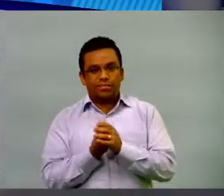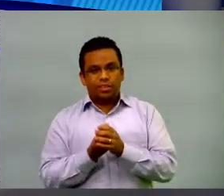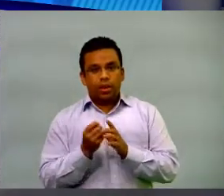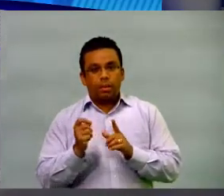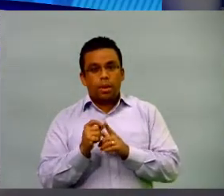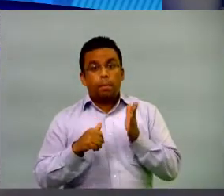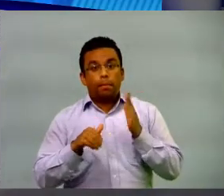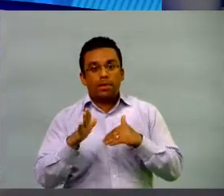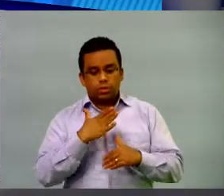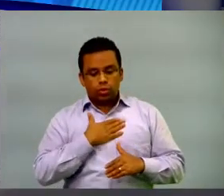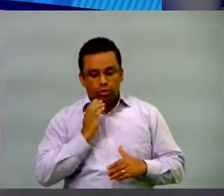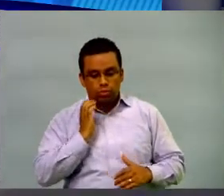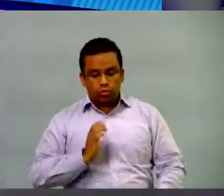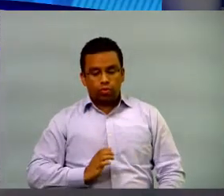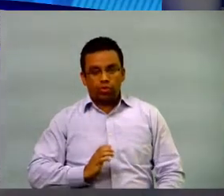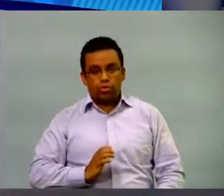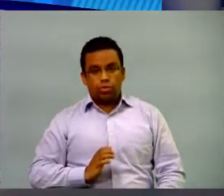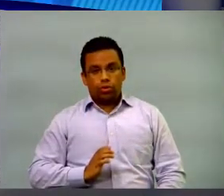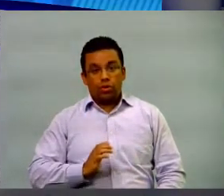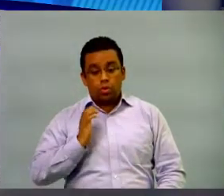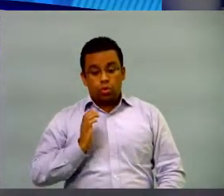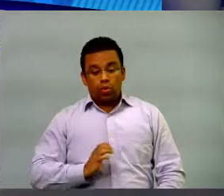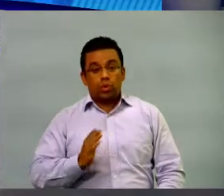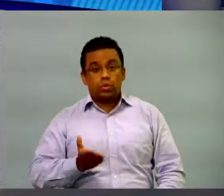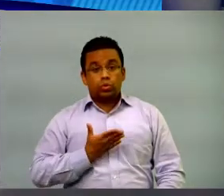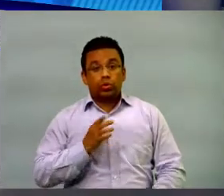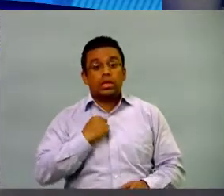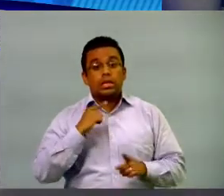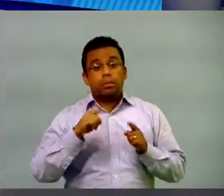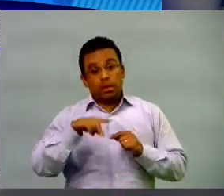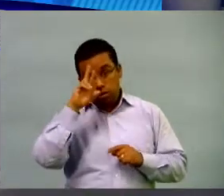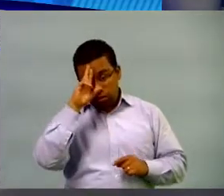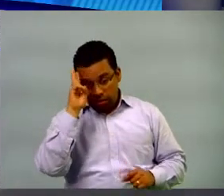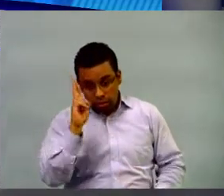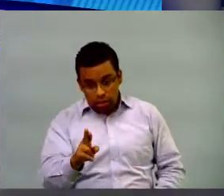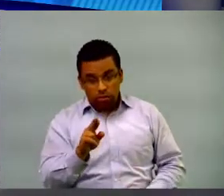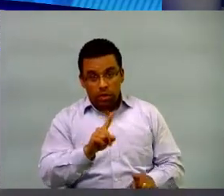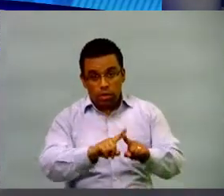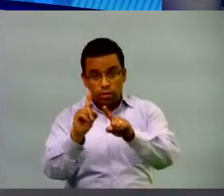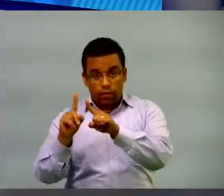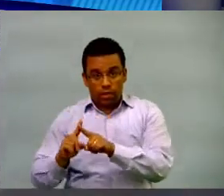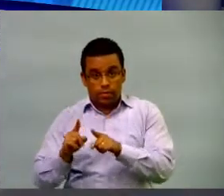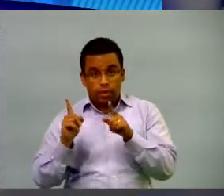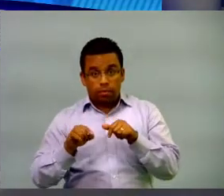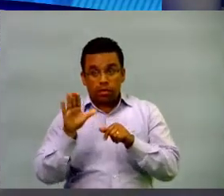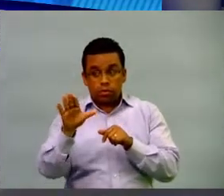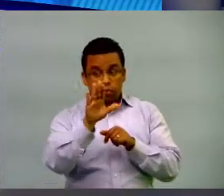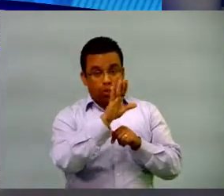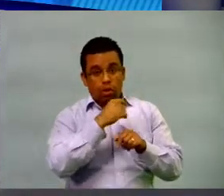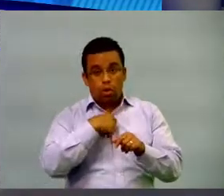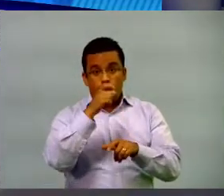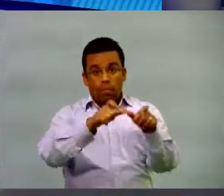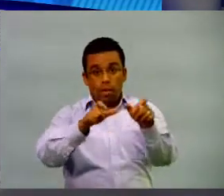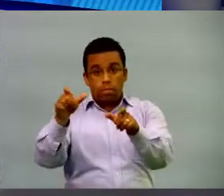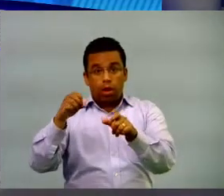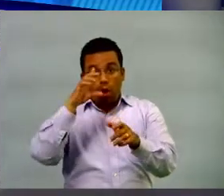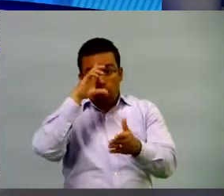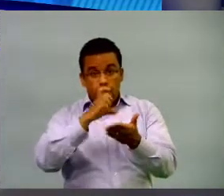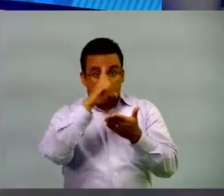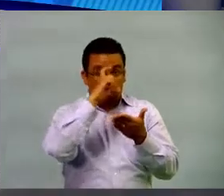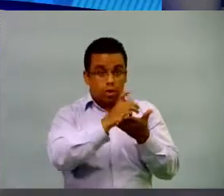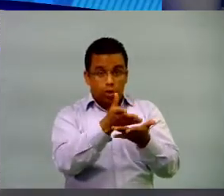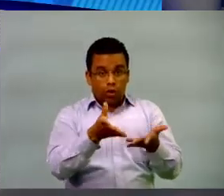valor como seres humanos, desde el respeto a su diferencia y desde el potenciamiento de sus opiniones para generar